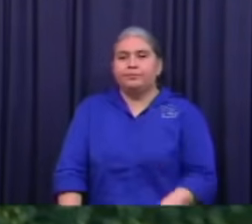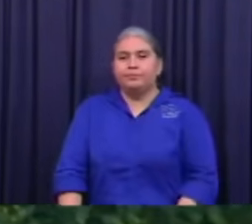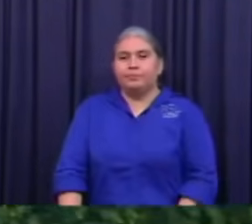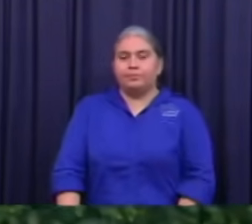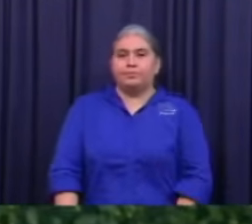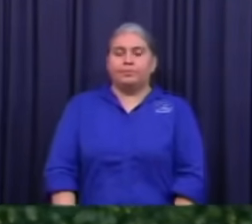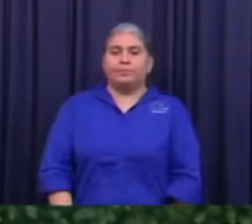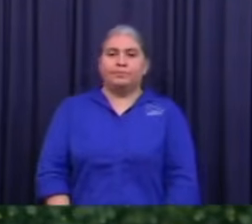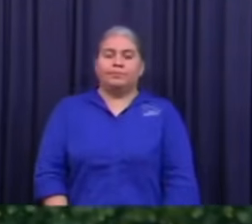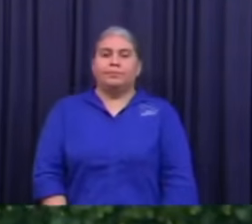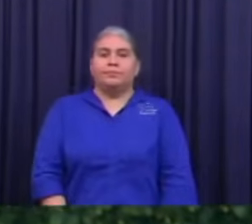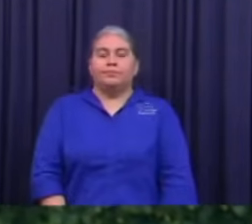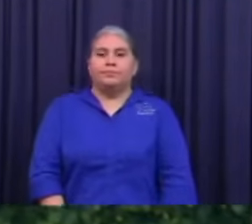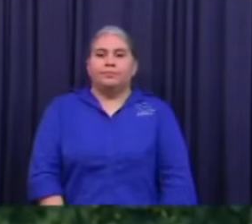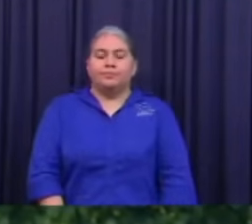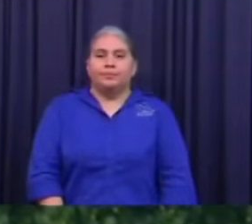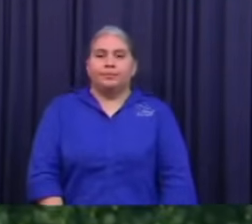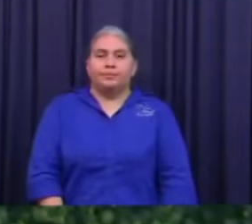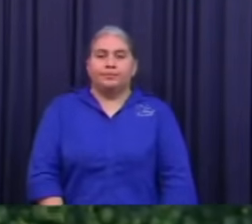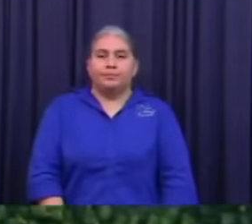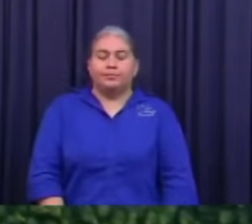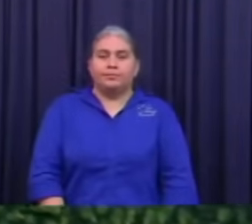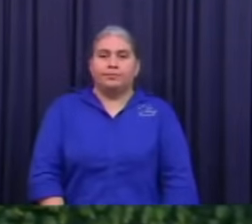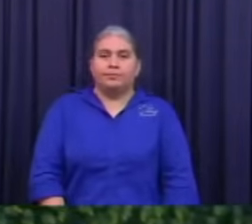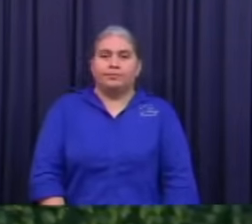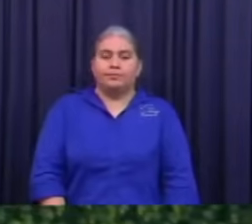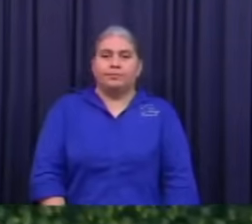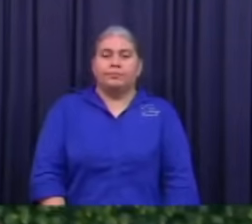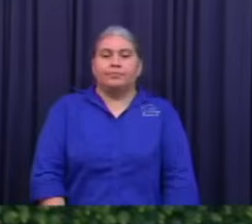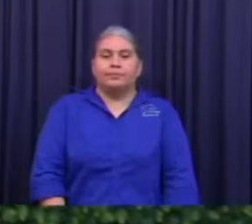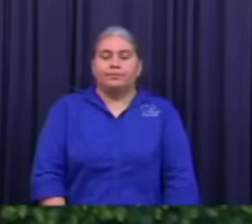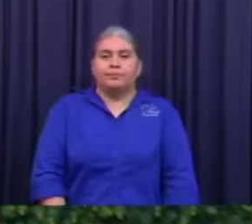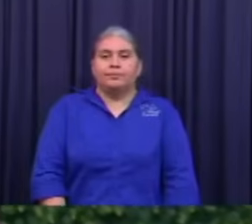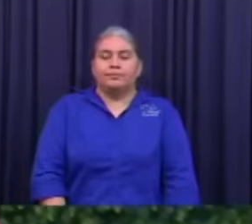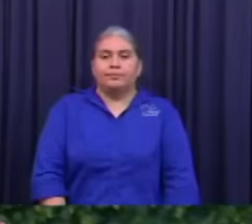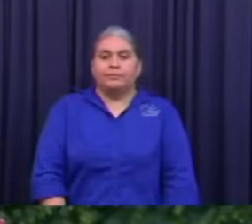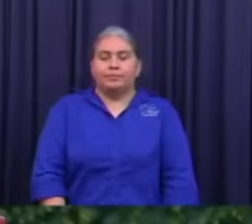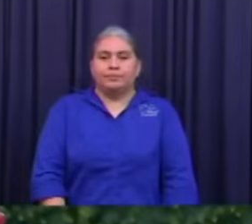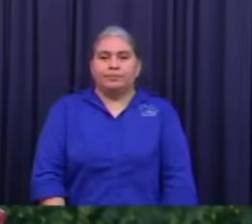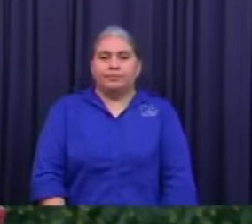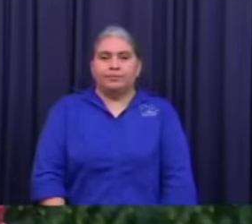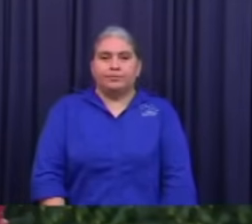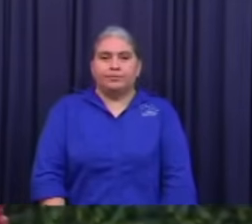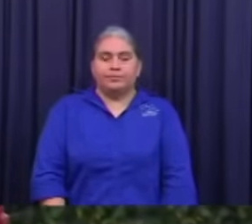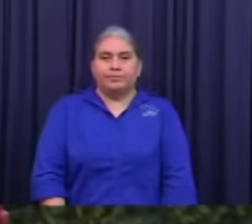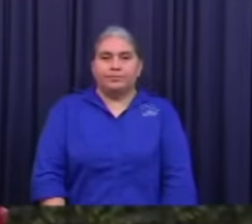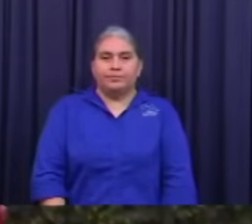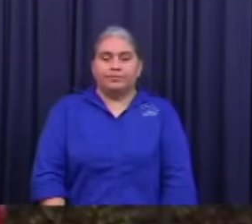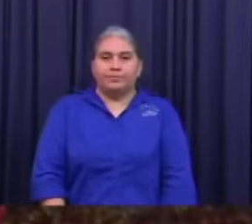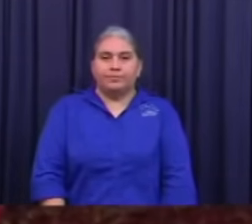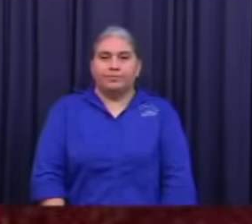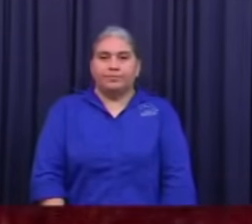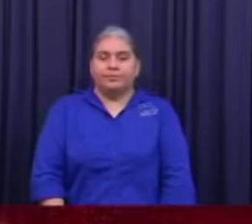mucho la atención esto porción Cuáles son las